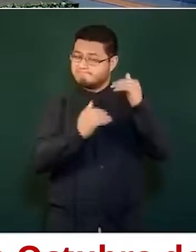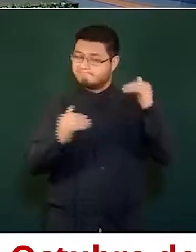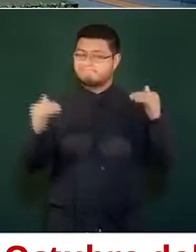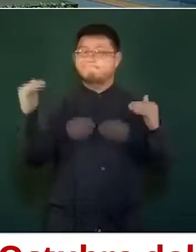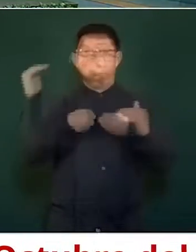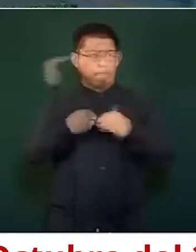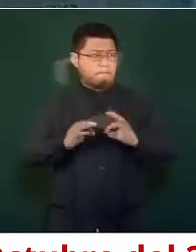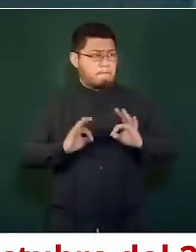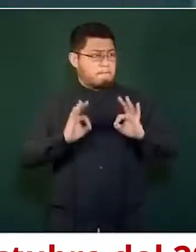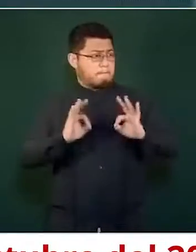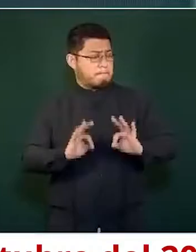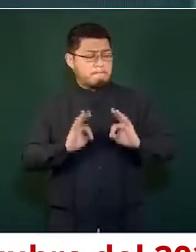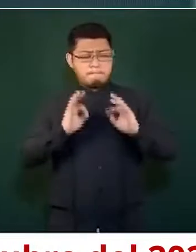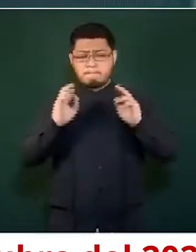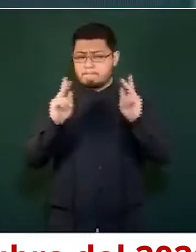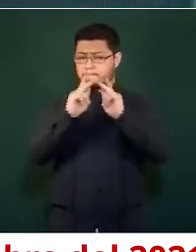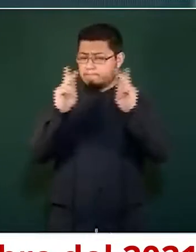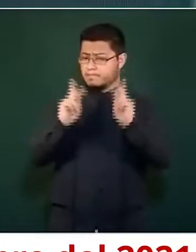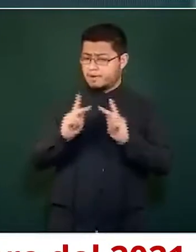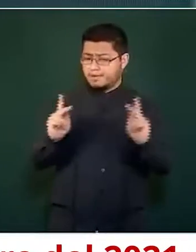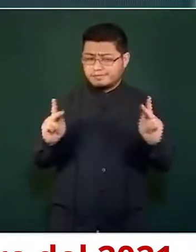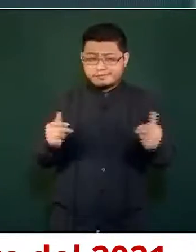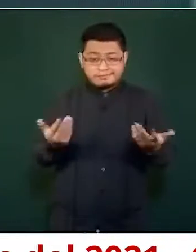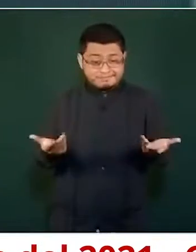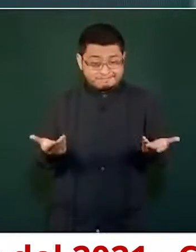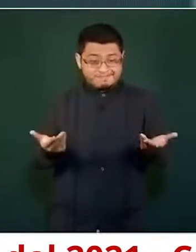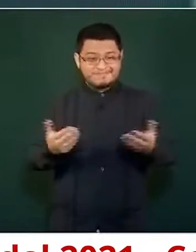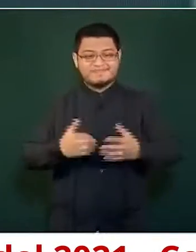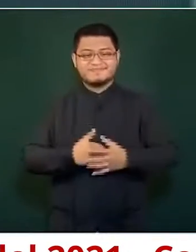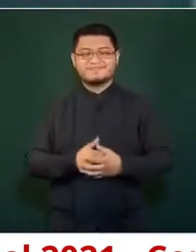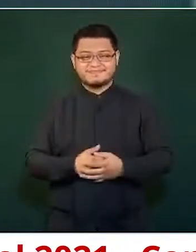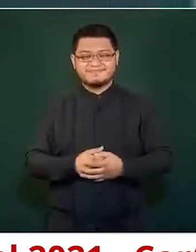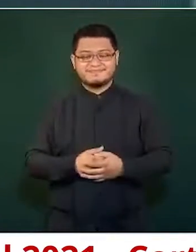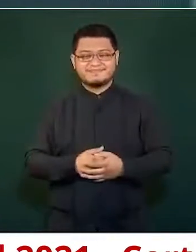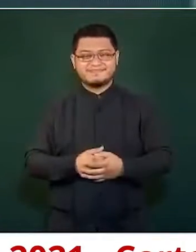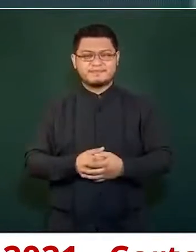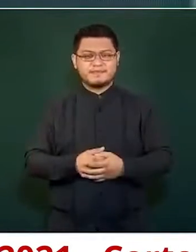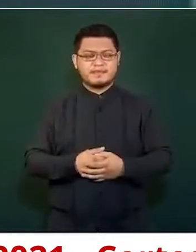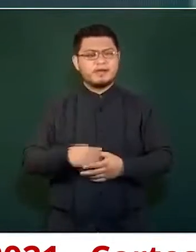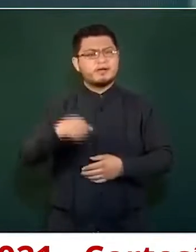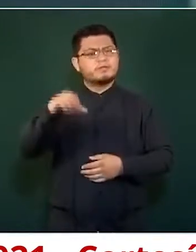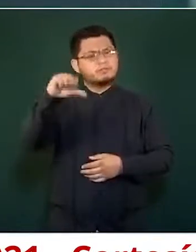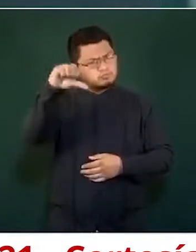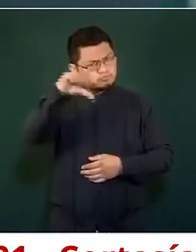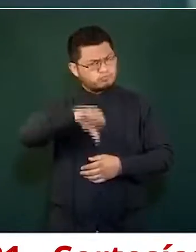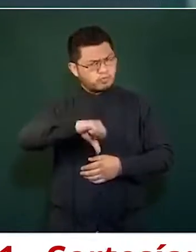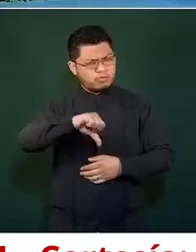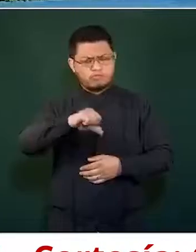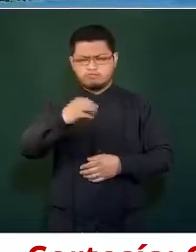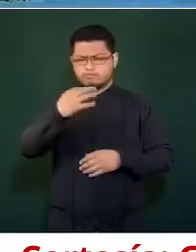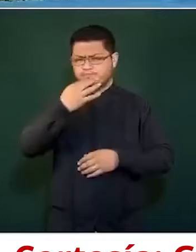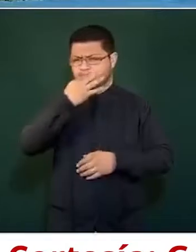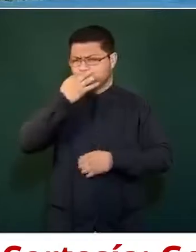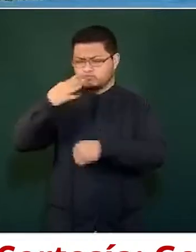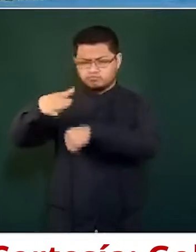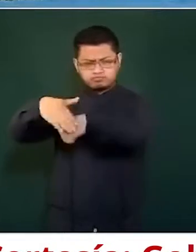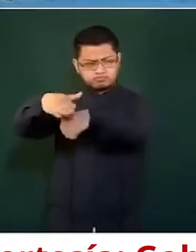de Yucatán. Vamos a informar sobre este caso